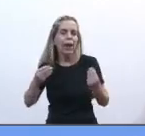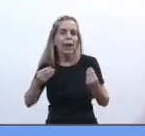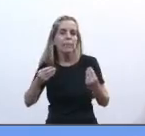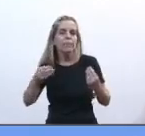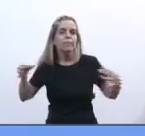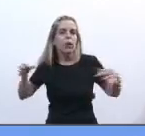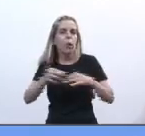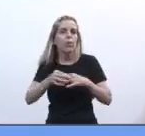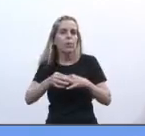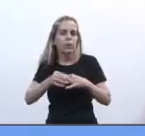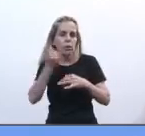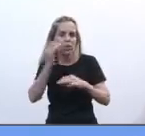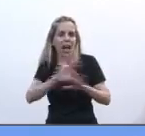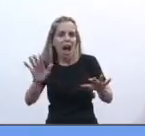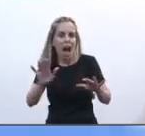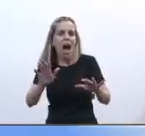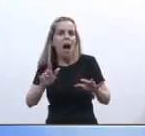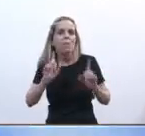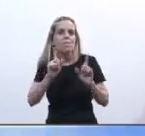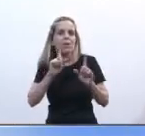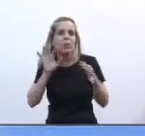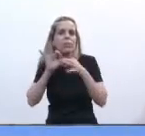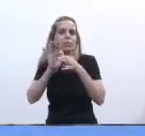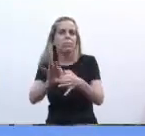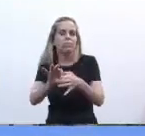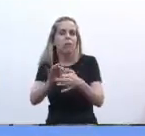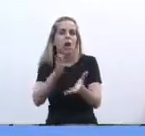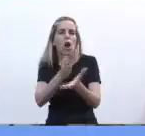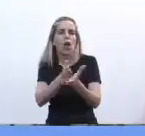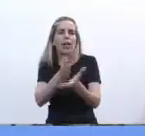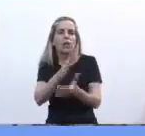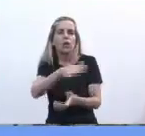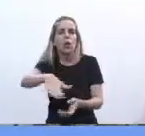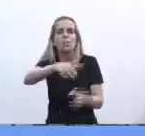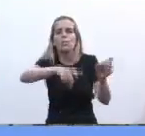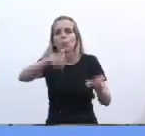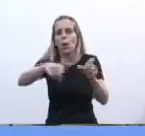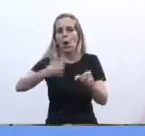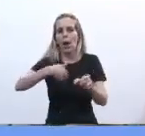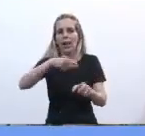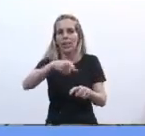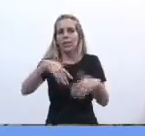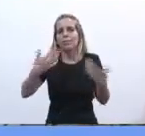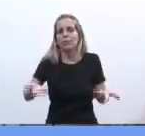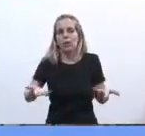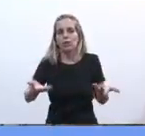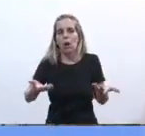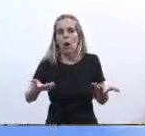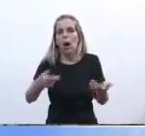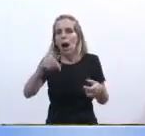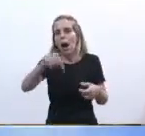compromiso histórico con los derechos del pueblo argentino y por eso podemos